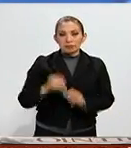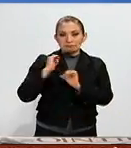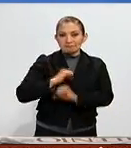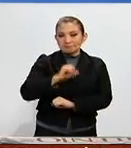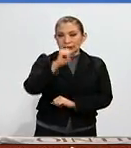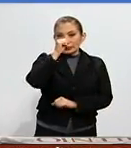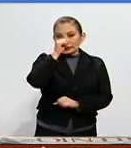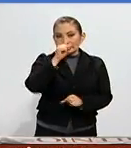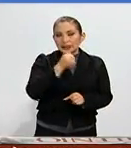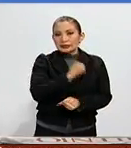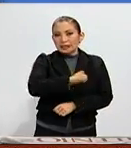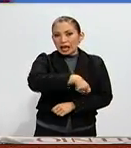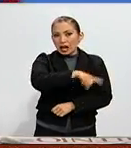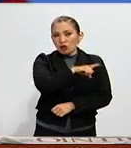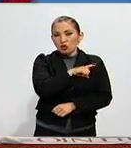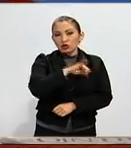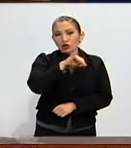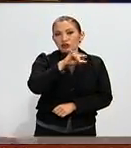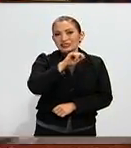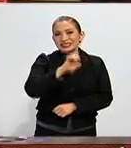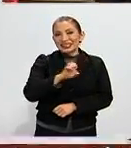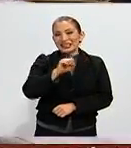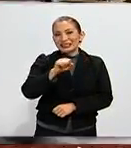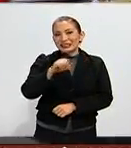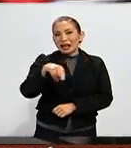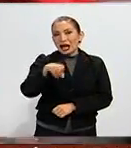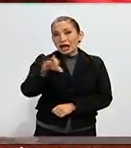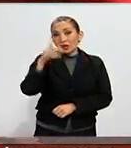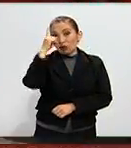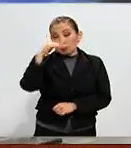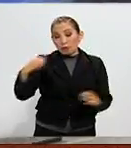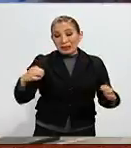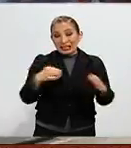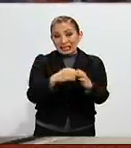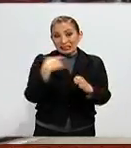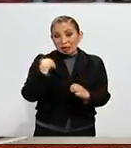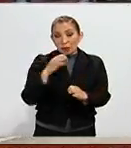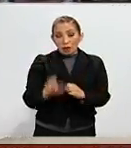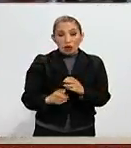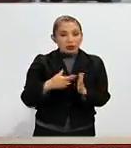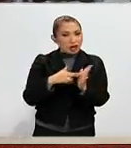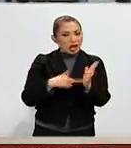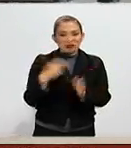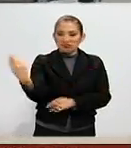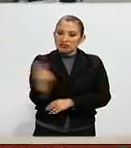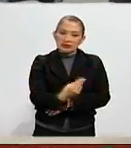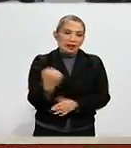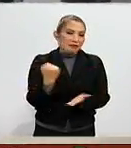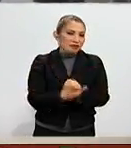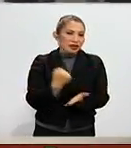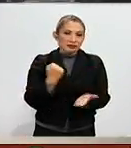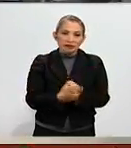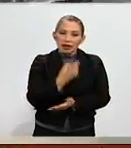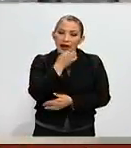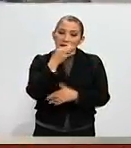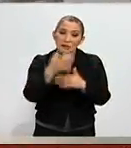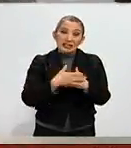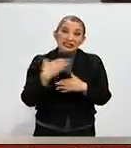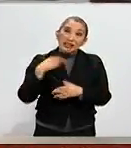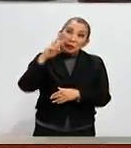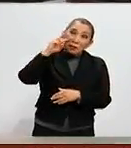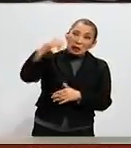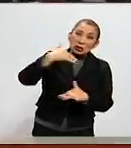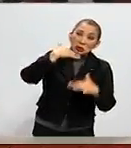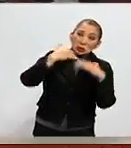de Salud, José Narro Robles, afirmó que las medidas extraordinarias para mejorar la calidad del aire son necesarias. Alertó que los altos niveles